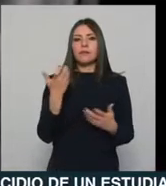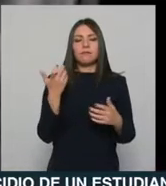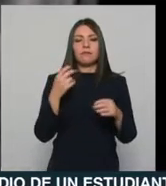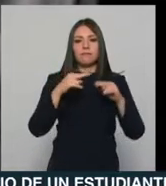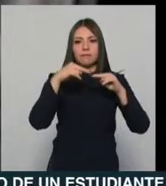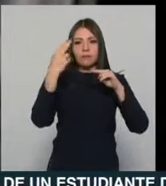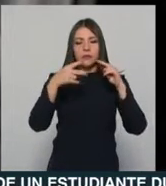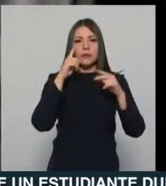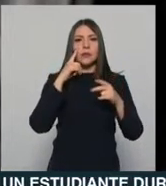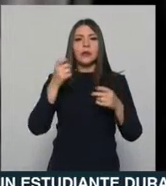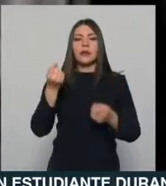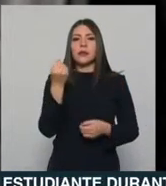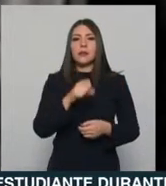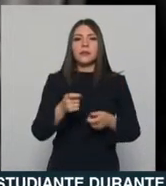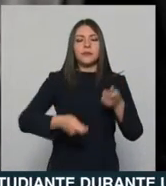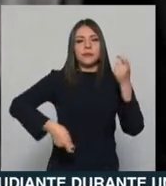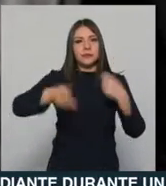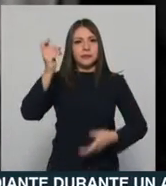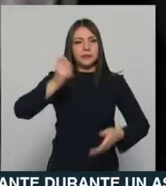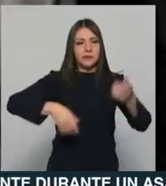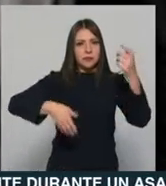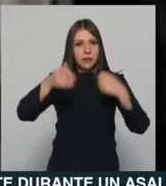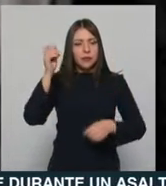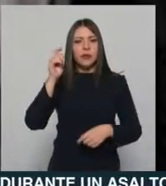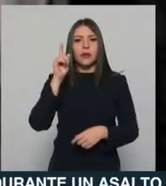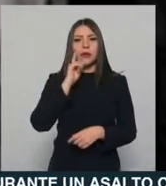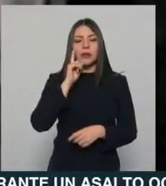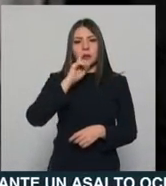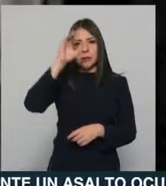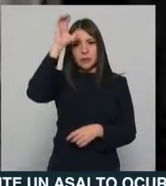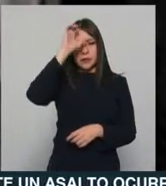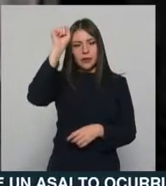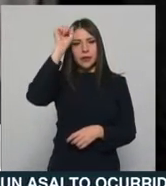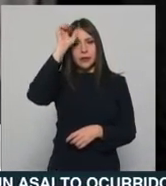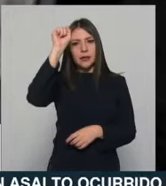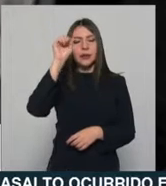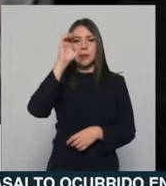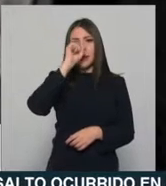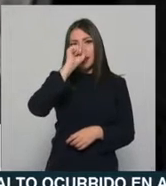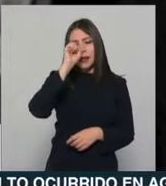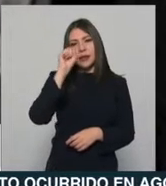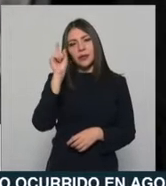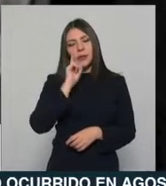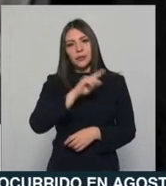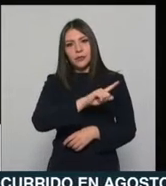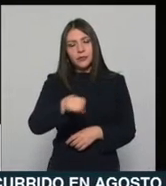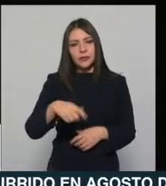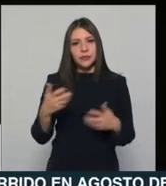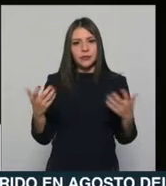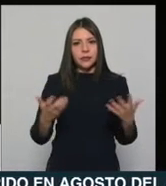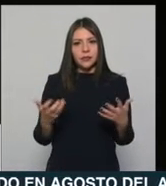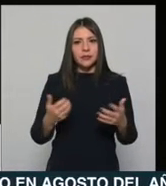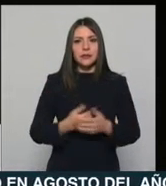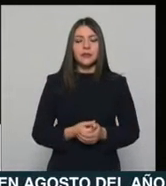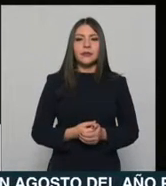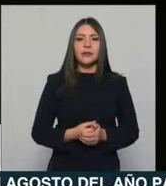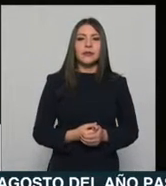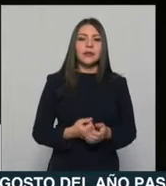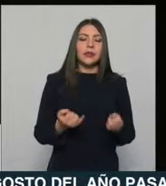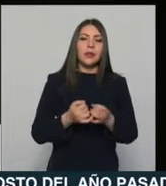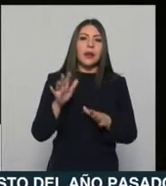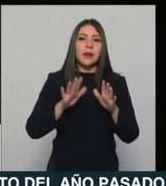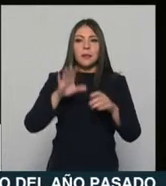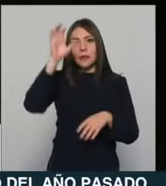mujeres malabaristas, mujeres clown. Yo soy mujer payasa, que también tiene un montón de prejuicios